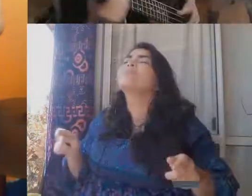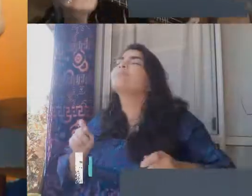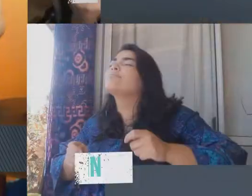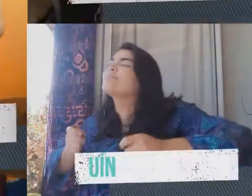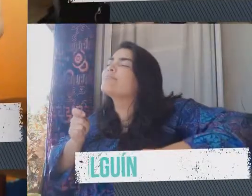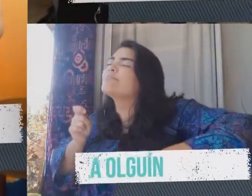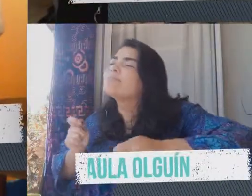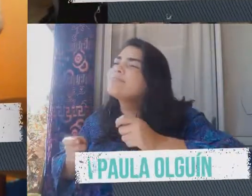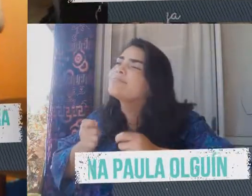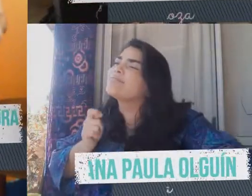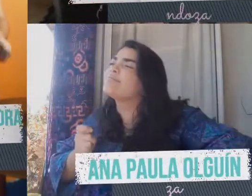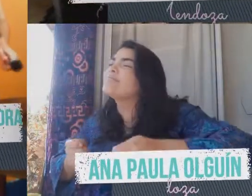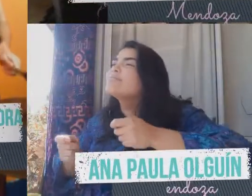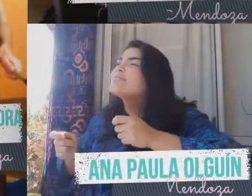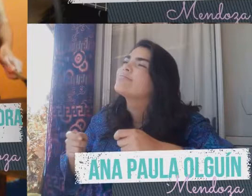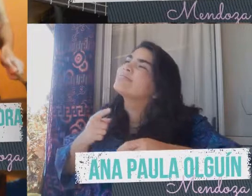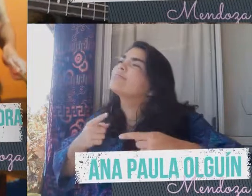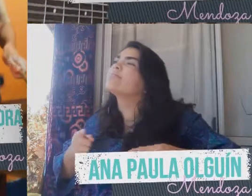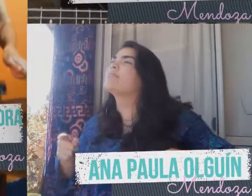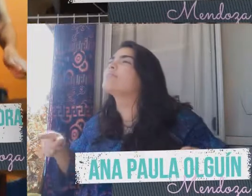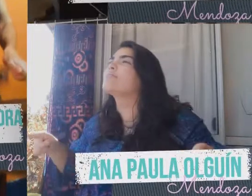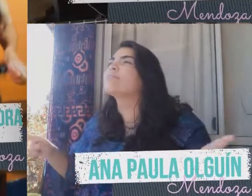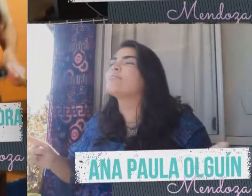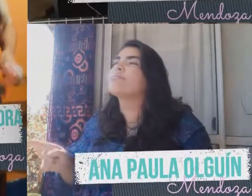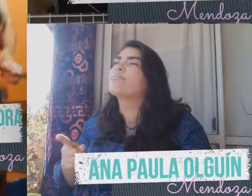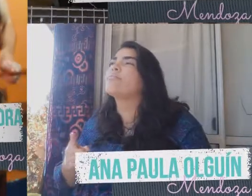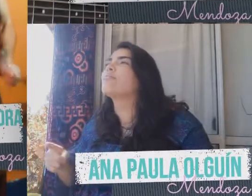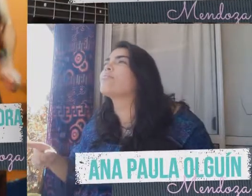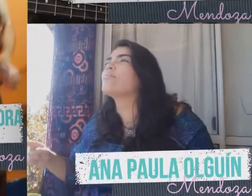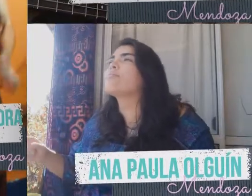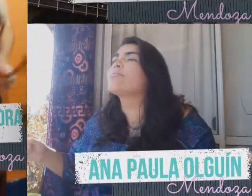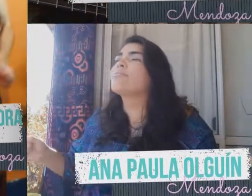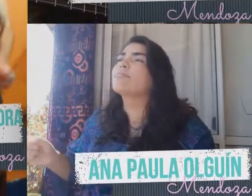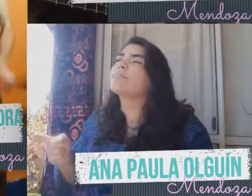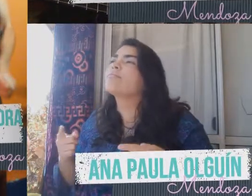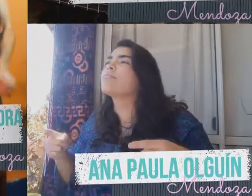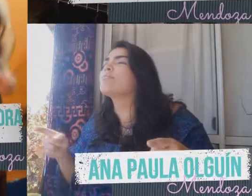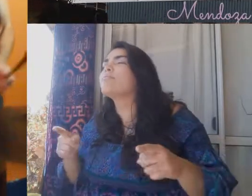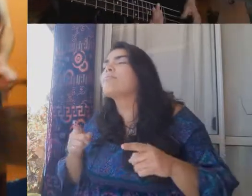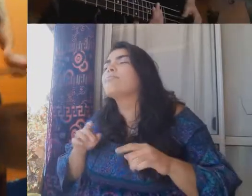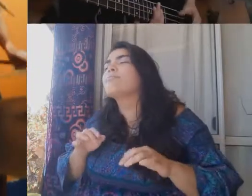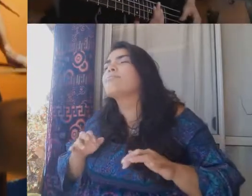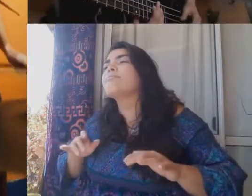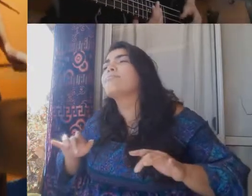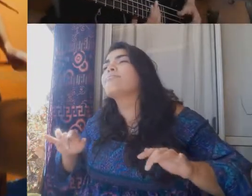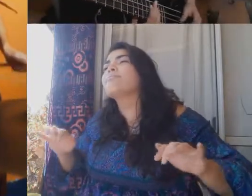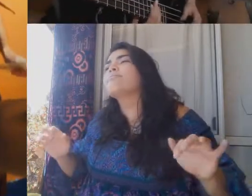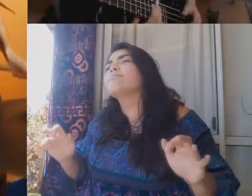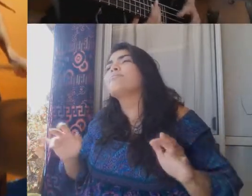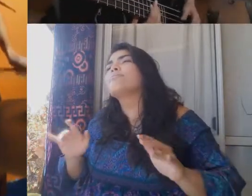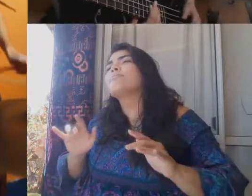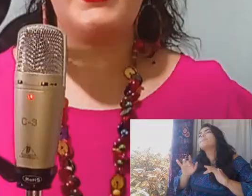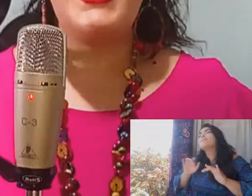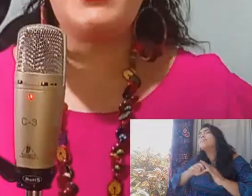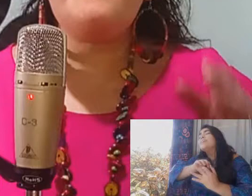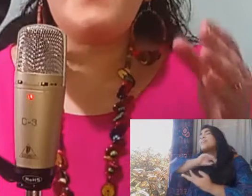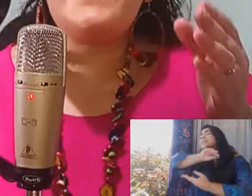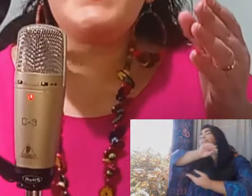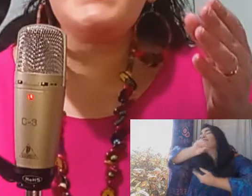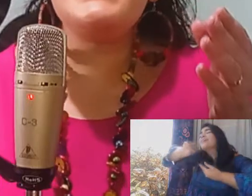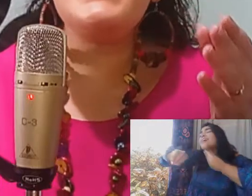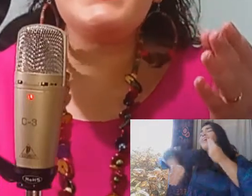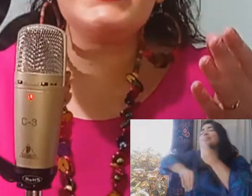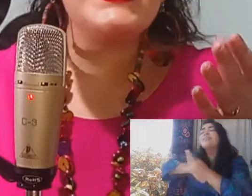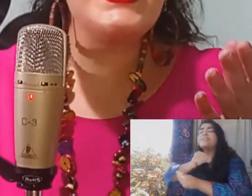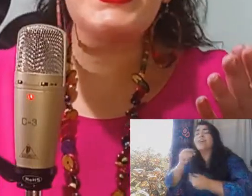durante la cuarentena hemos hecho varios videos, pero en este video creo que quisimos, como te